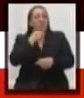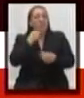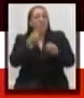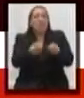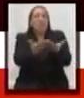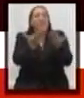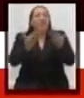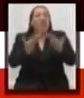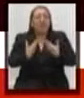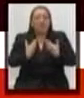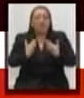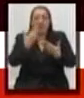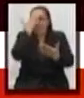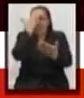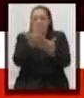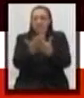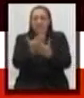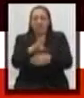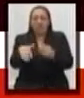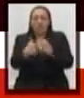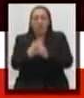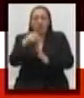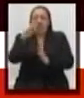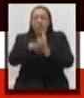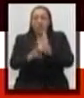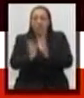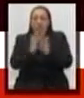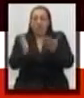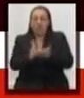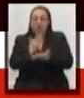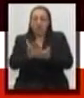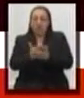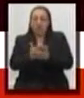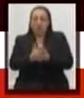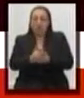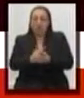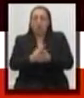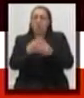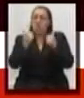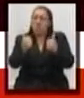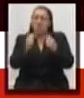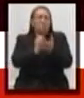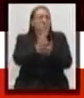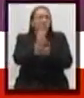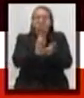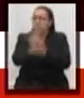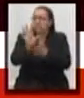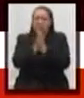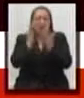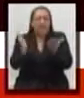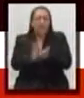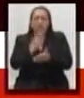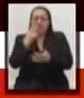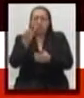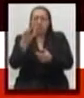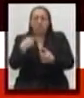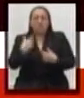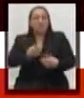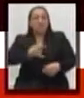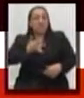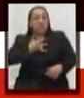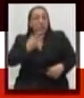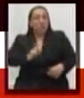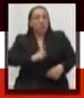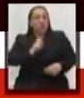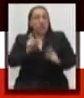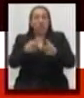brindarnos al frente del Fondo Editorial tan buenas publicaciones que nos enorgullecen no